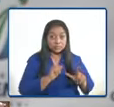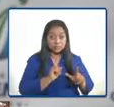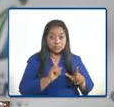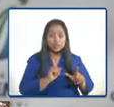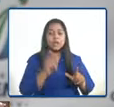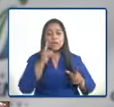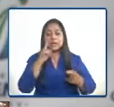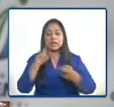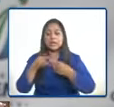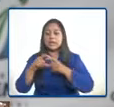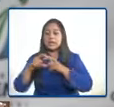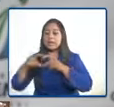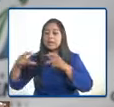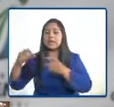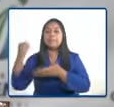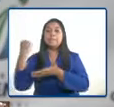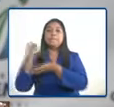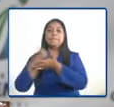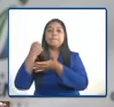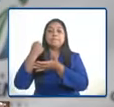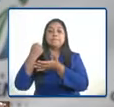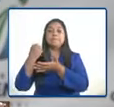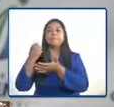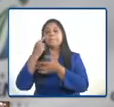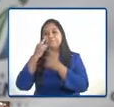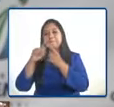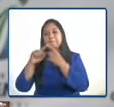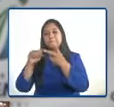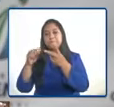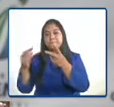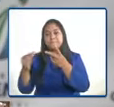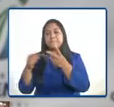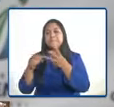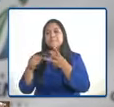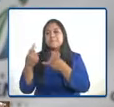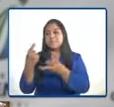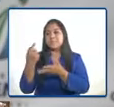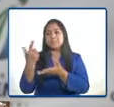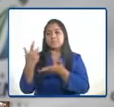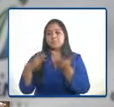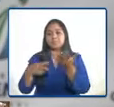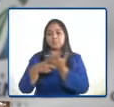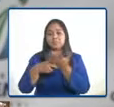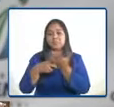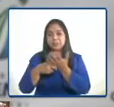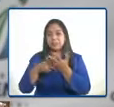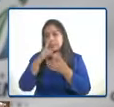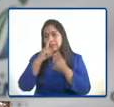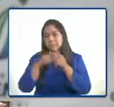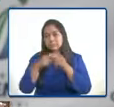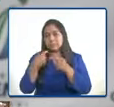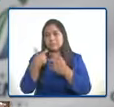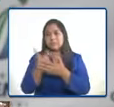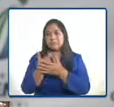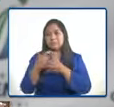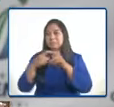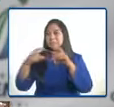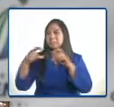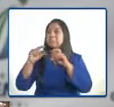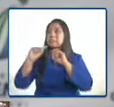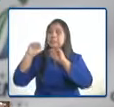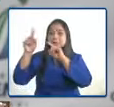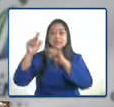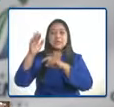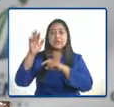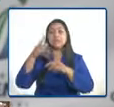y pasaporte en mano. Esto es importante y gracias por tu pregunta, porque hacer conocer a la población de que en dado caso tengan